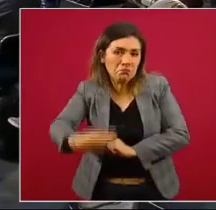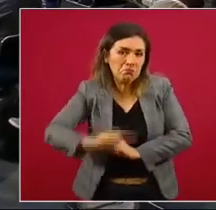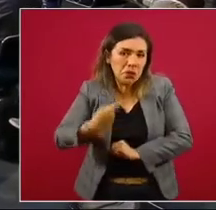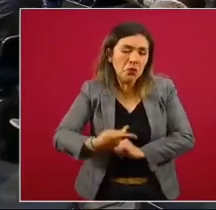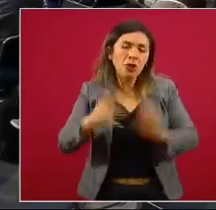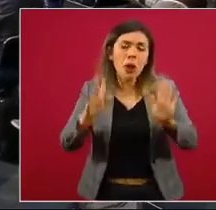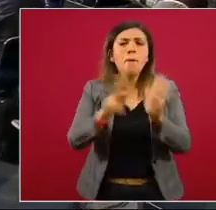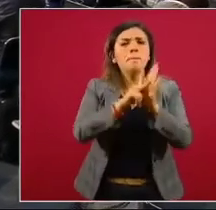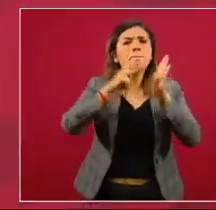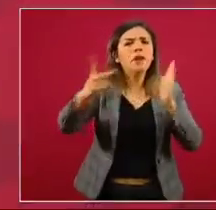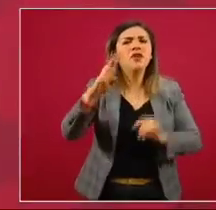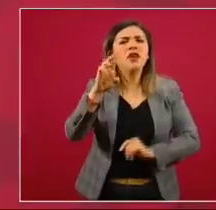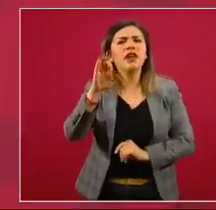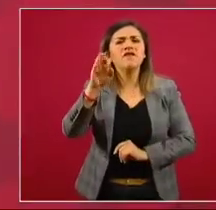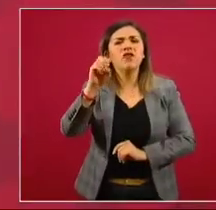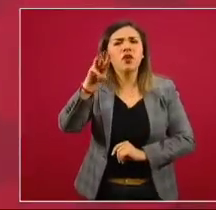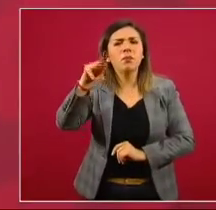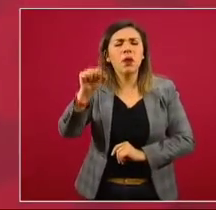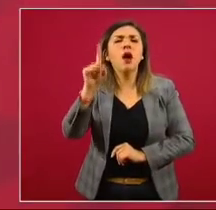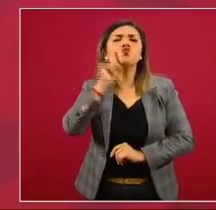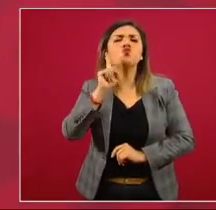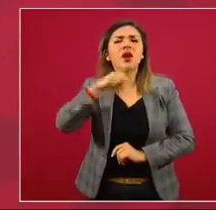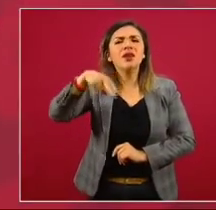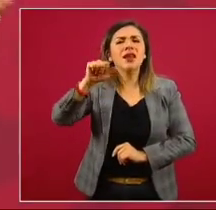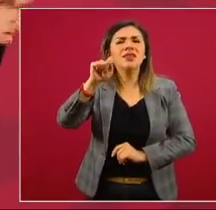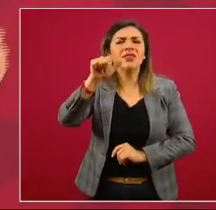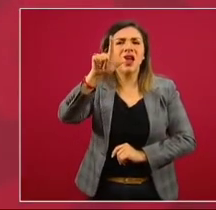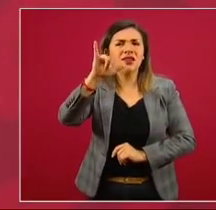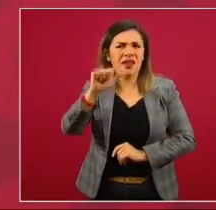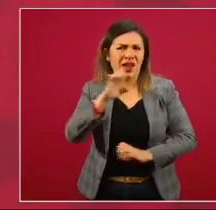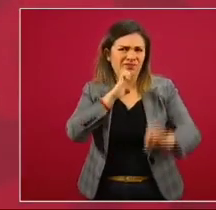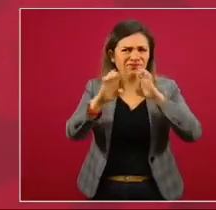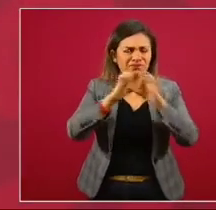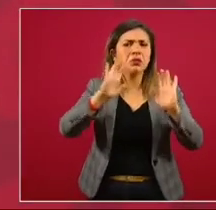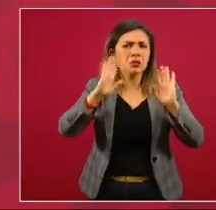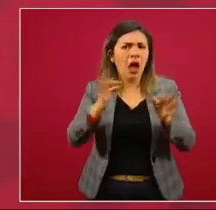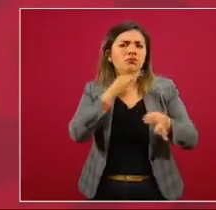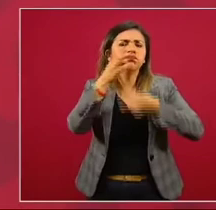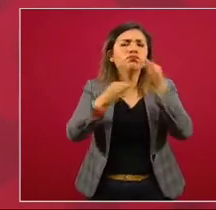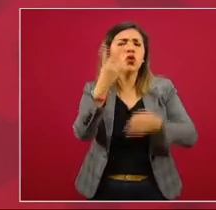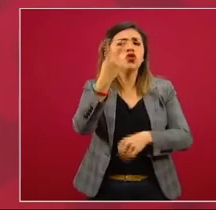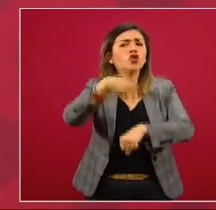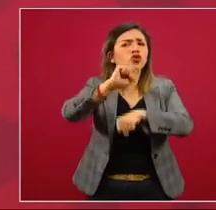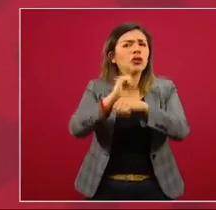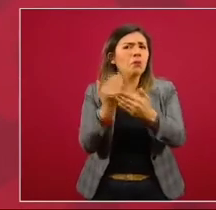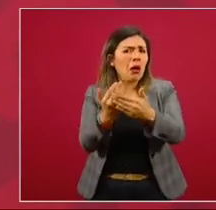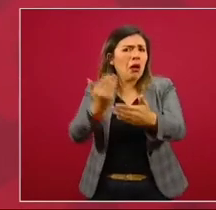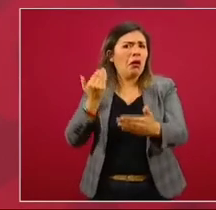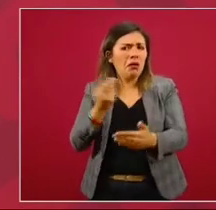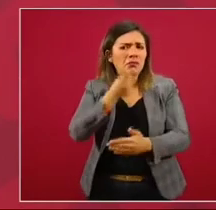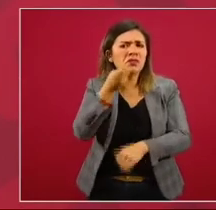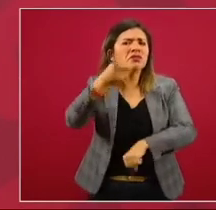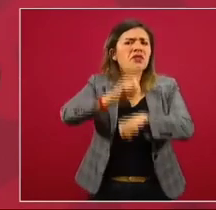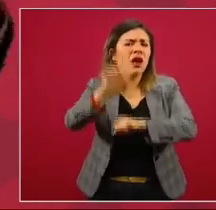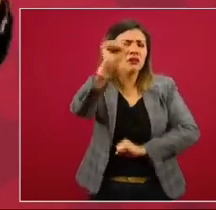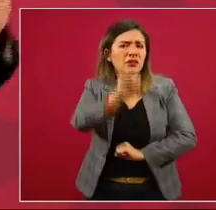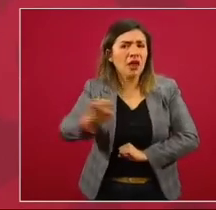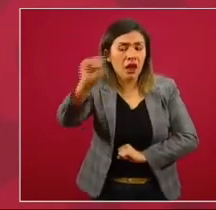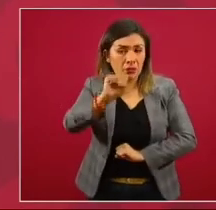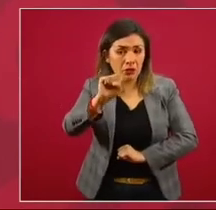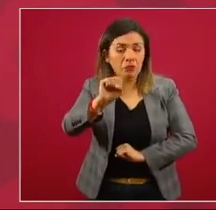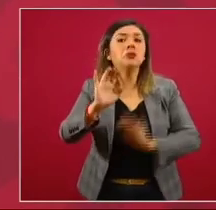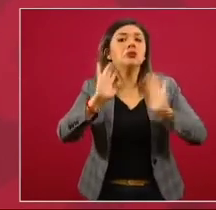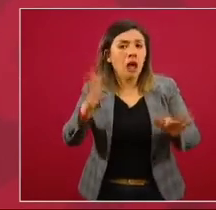En el periódico Reforma, Natalia Vitela, su reportera, lo comentó hace 2 semanas y media, en un sábado, y